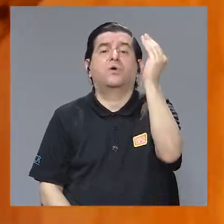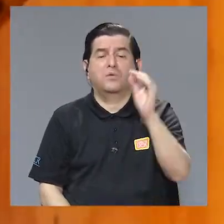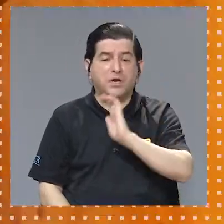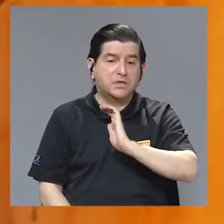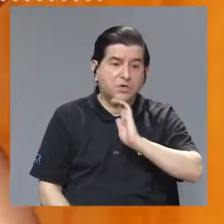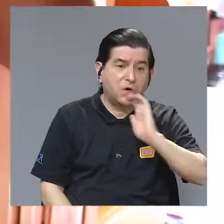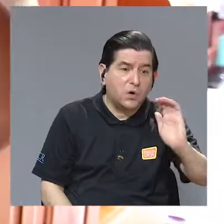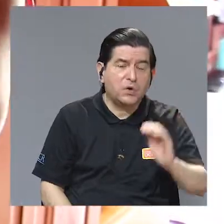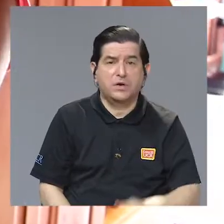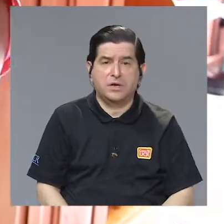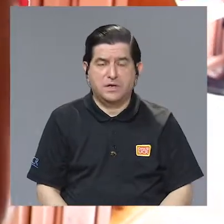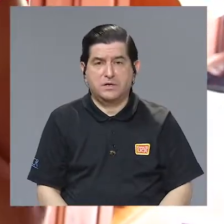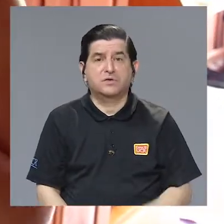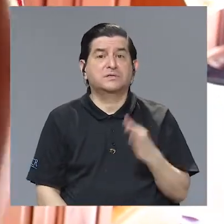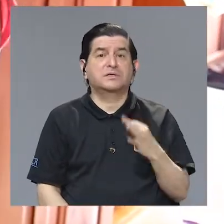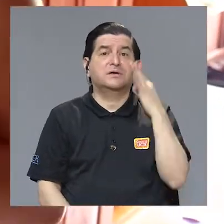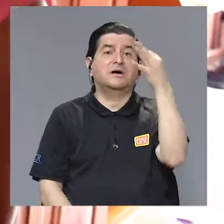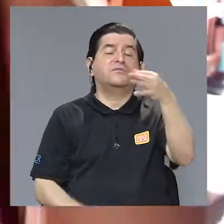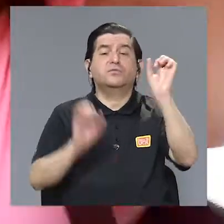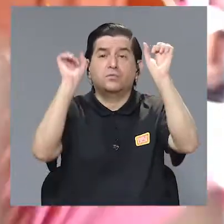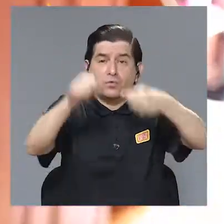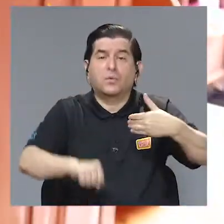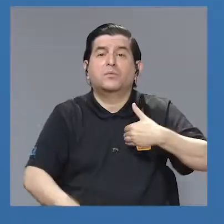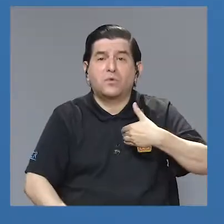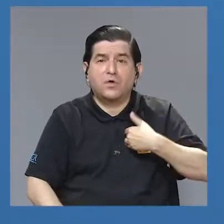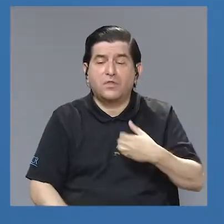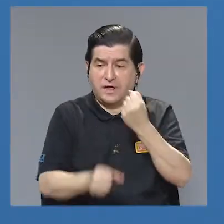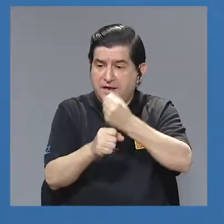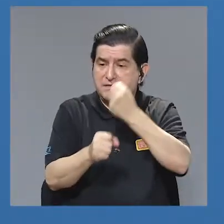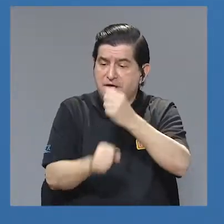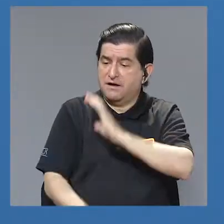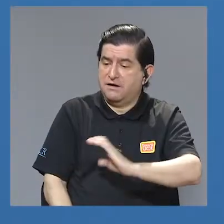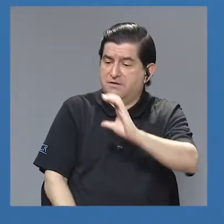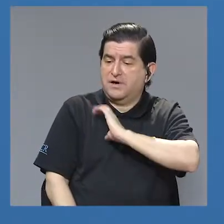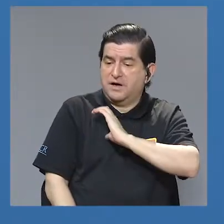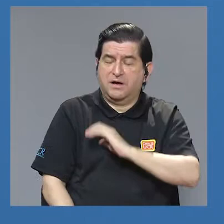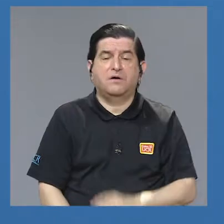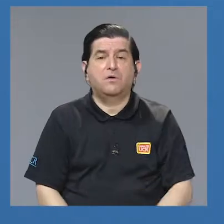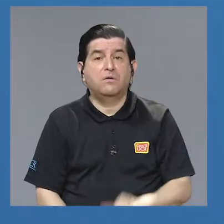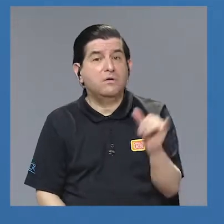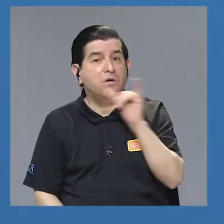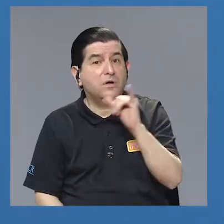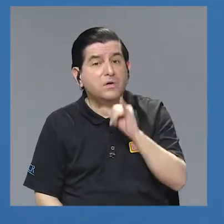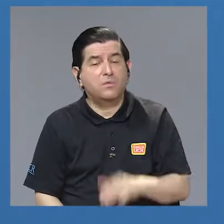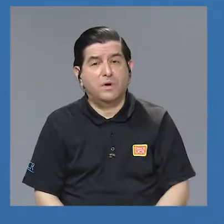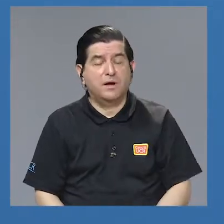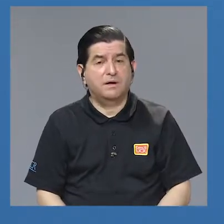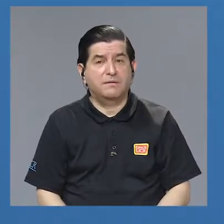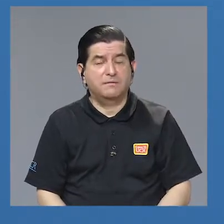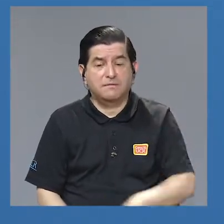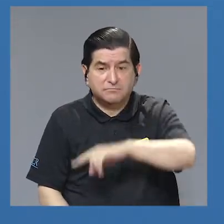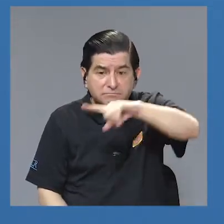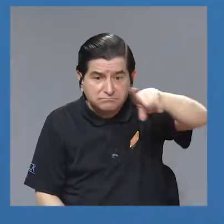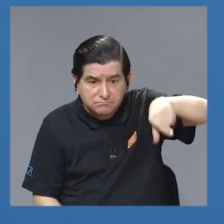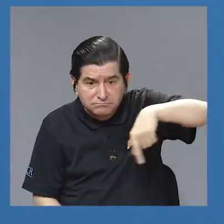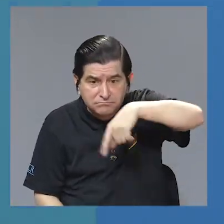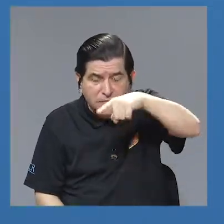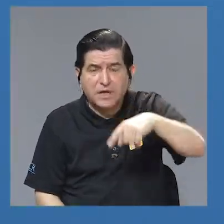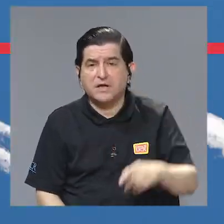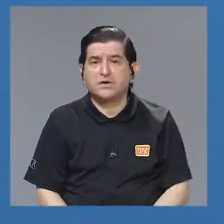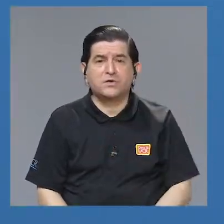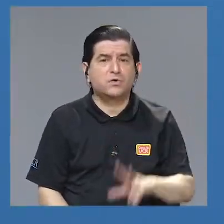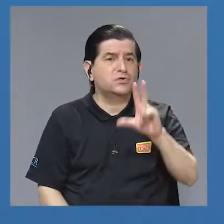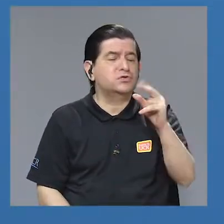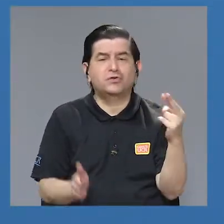adolescentes, estos chicos, niños, adolescentes puedan llegar a tener un empleo de calidad, puedan tener también inclusive